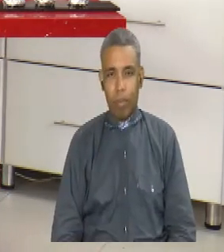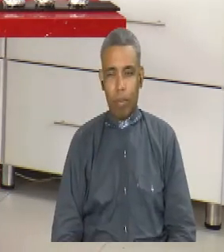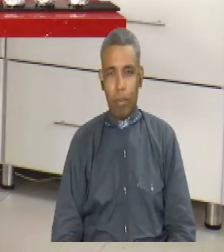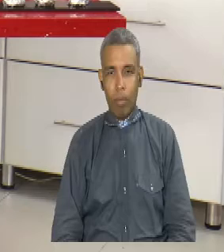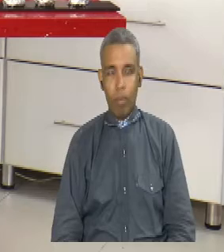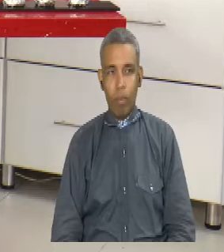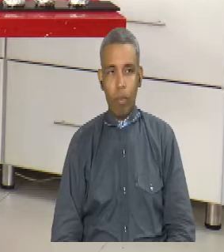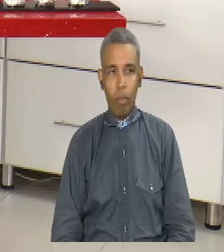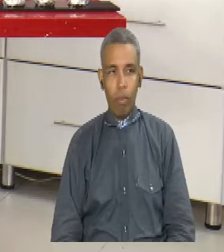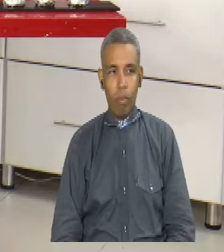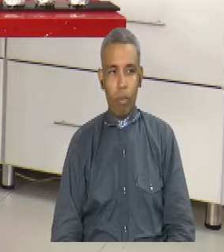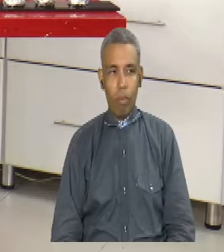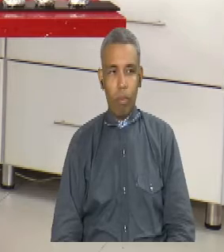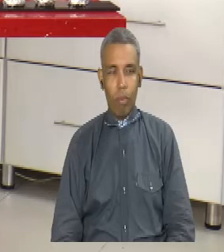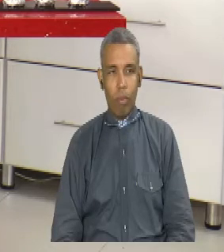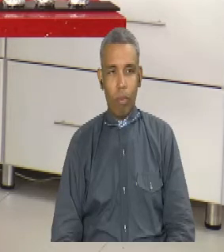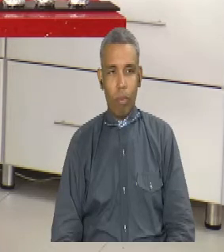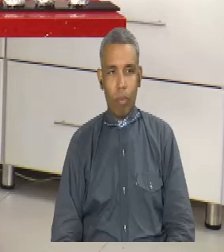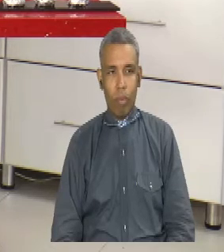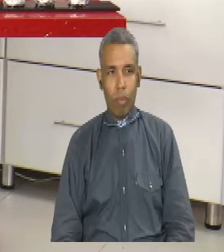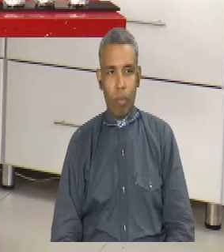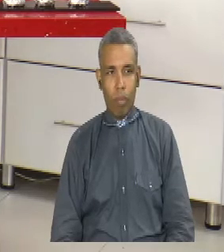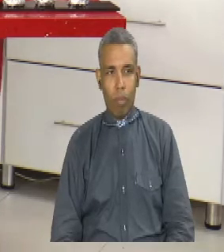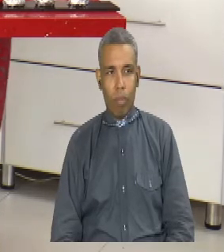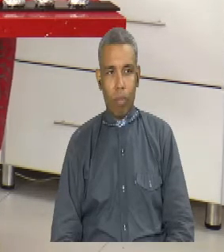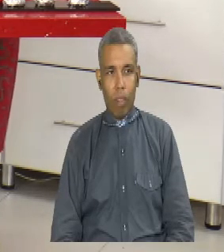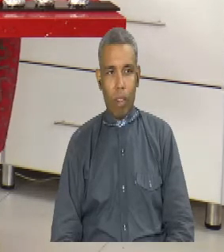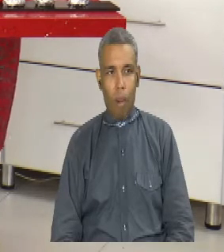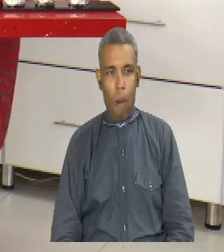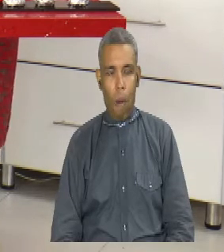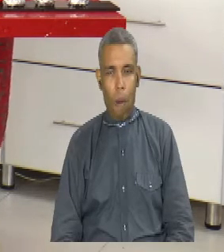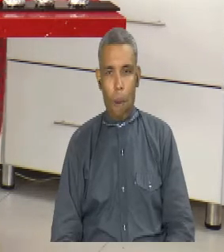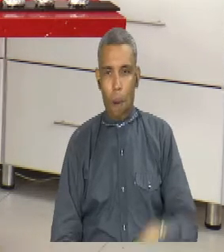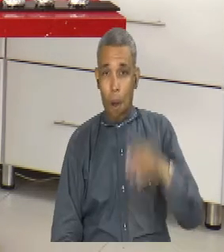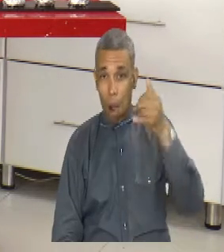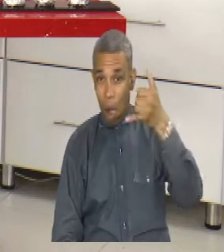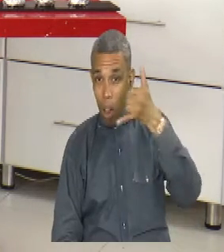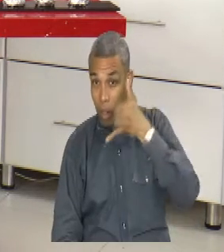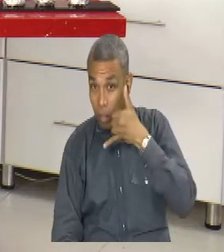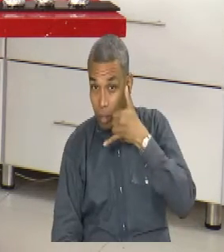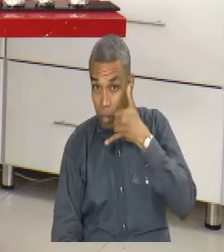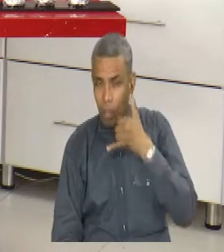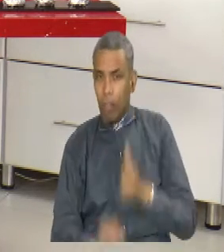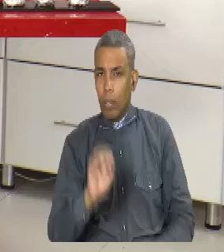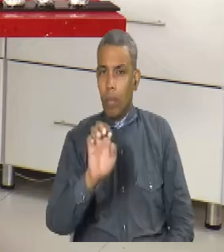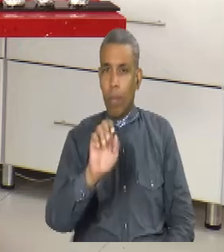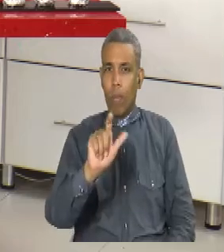si alcanzamos, montamos las otras dos. Tenemos otra televidente en línea, la señora Elvira.